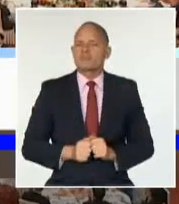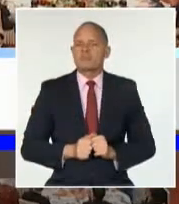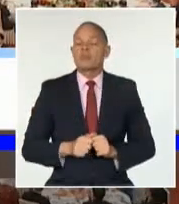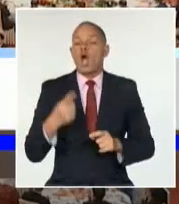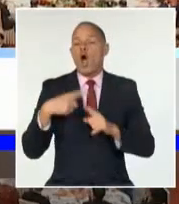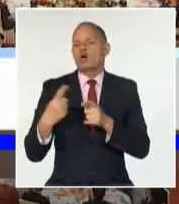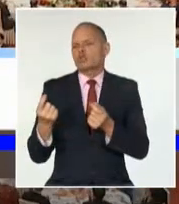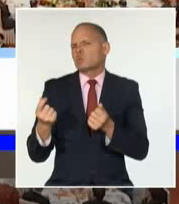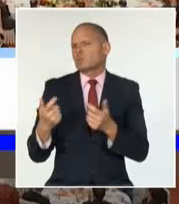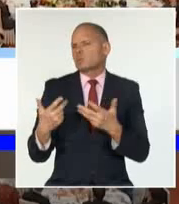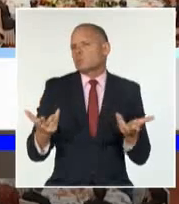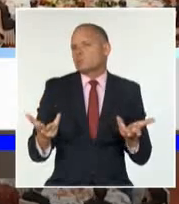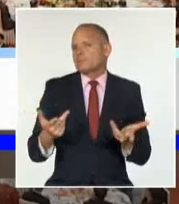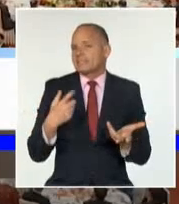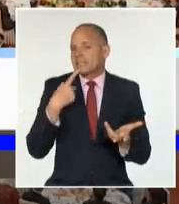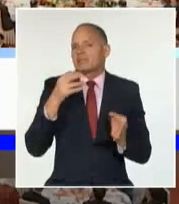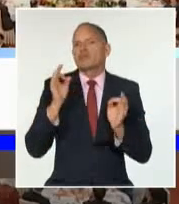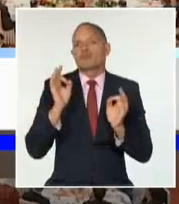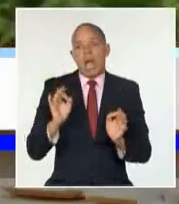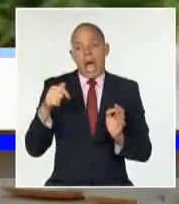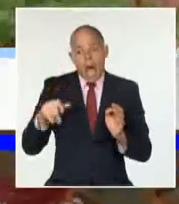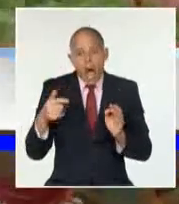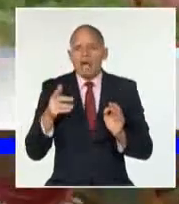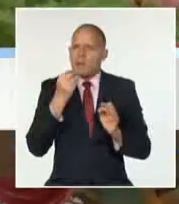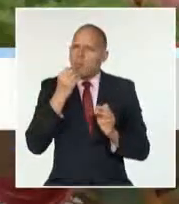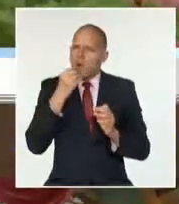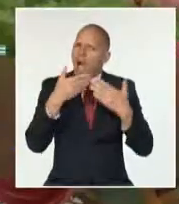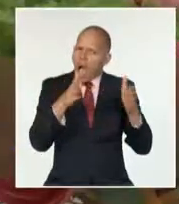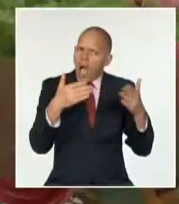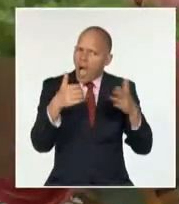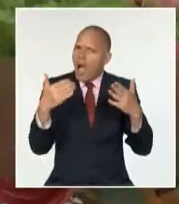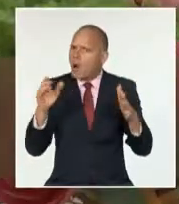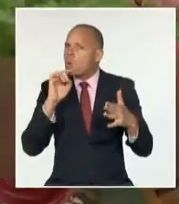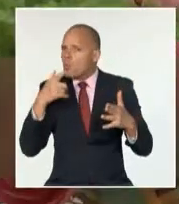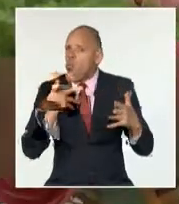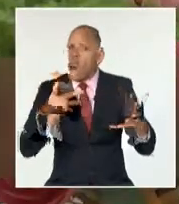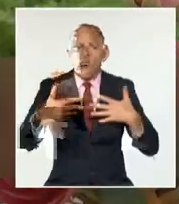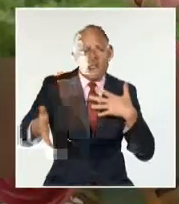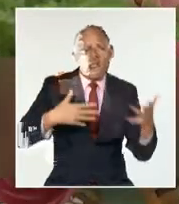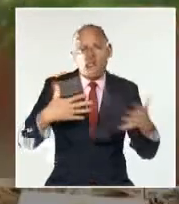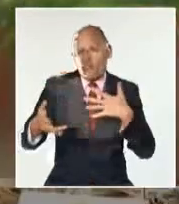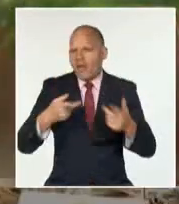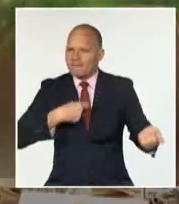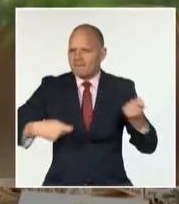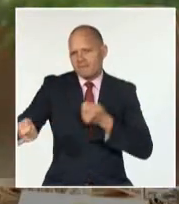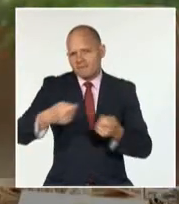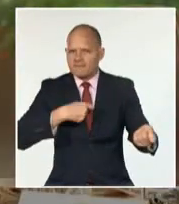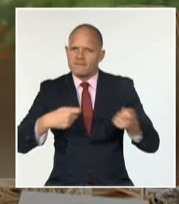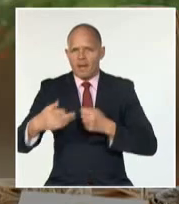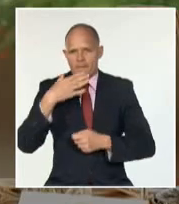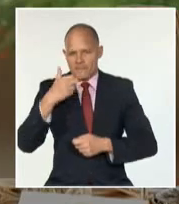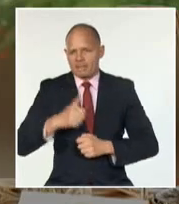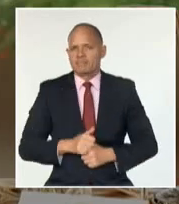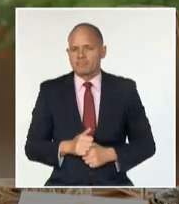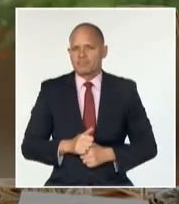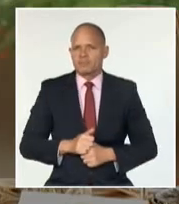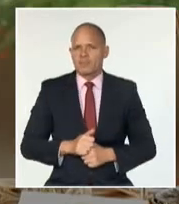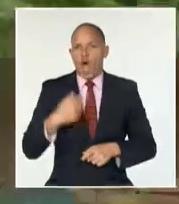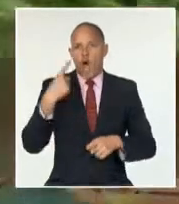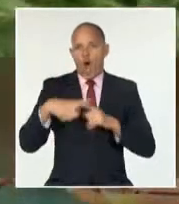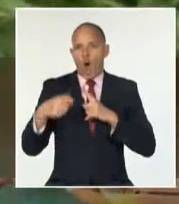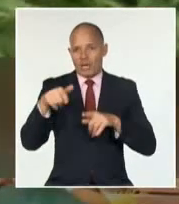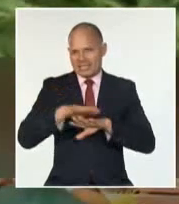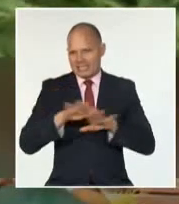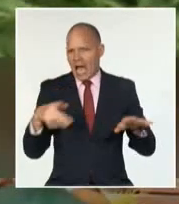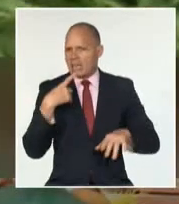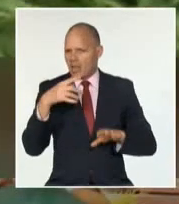el mandatario llamó a continuar la apertura de alto nivel como vía para aumentar el dinamismo en el país. Xi también transmitió su alta estima y